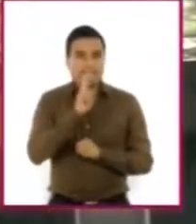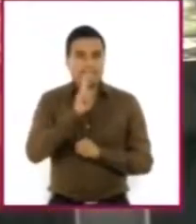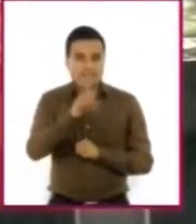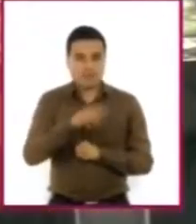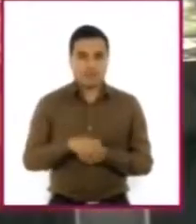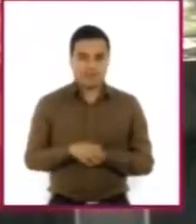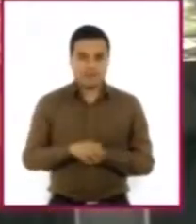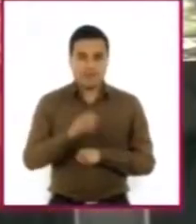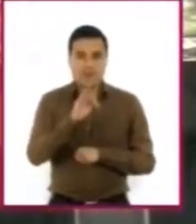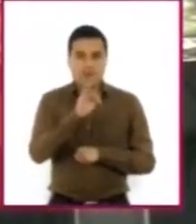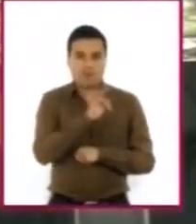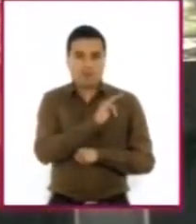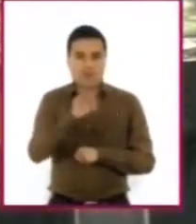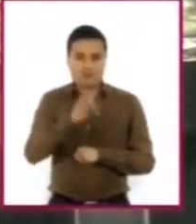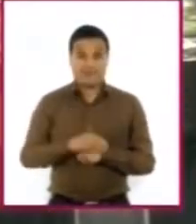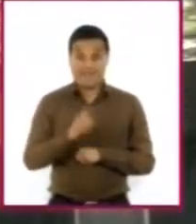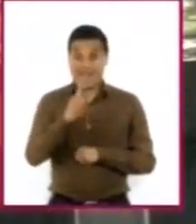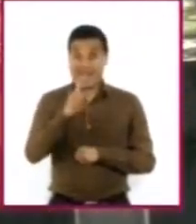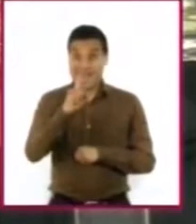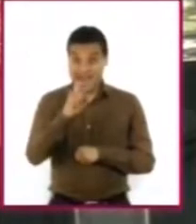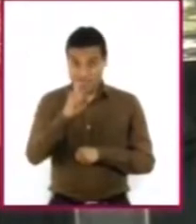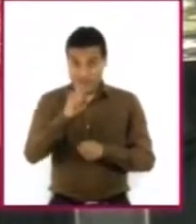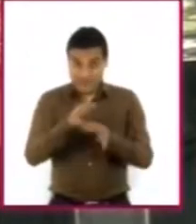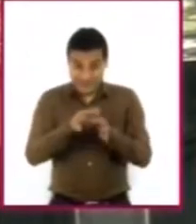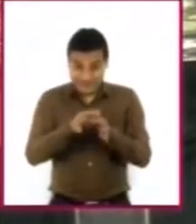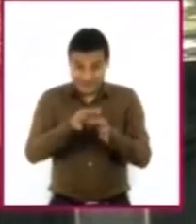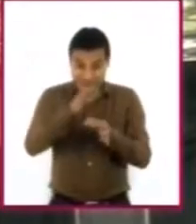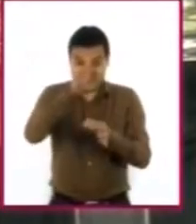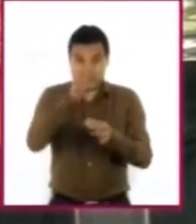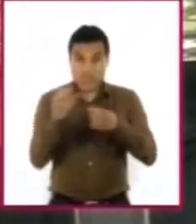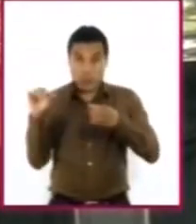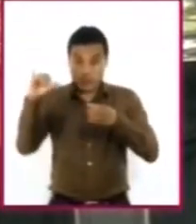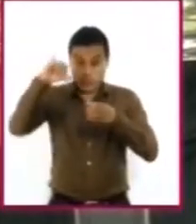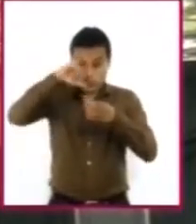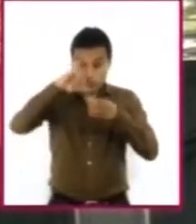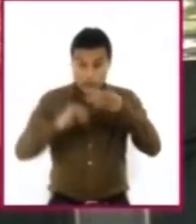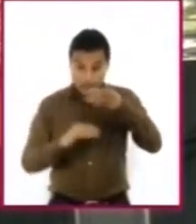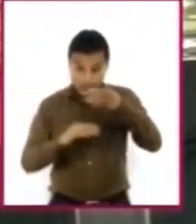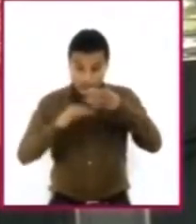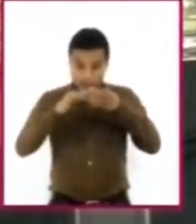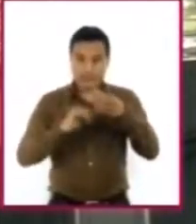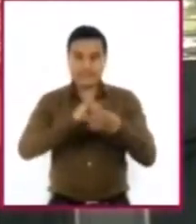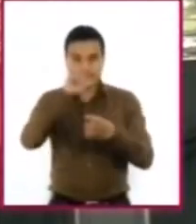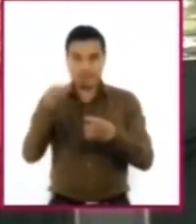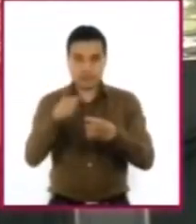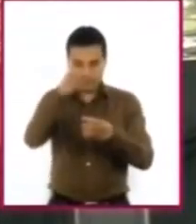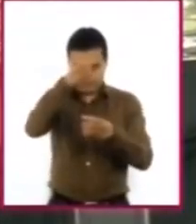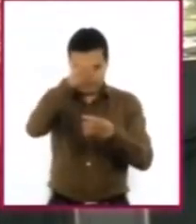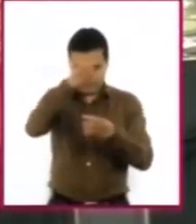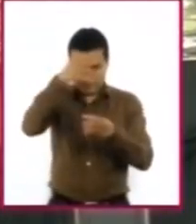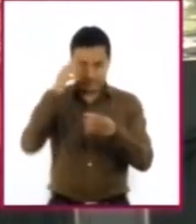que contenga agua. Como se puede apreciar, el nivel del agua aumenta.